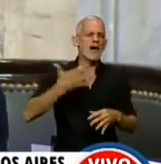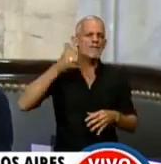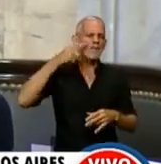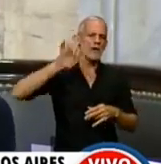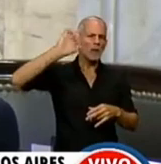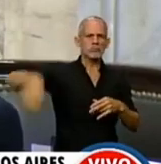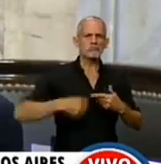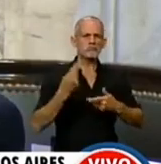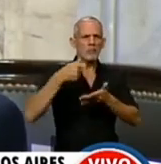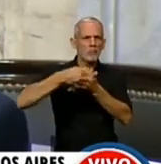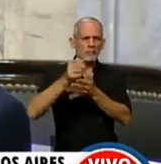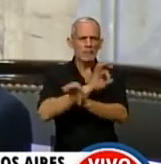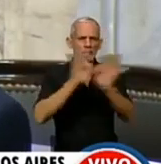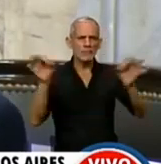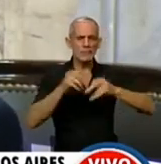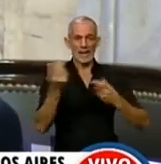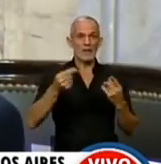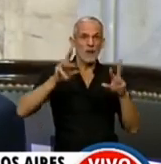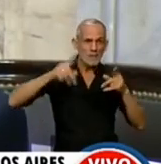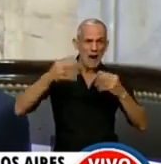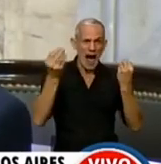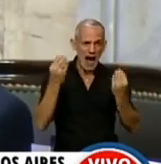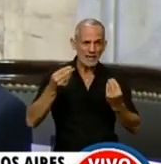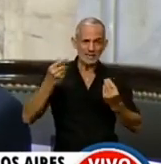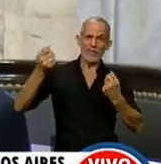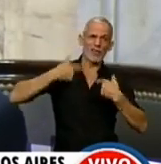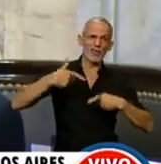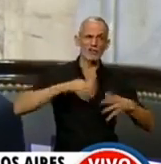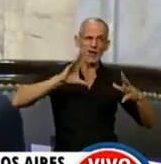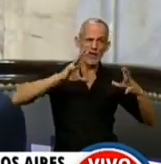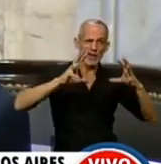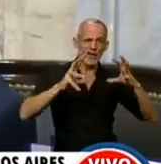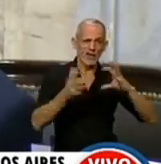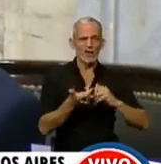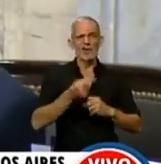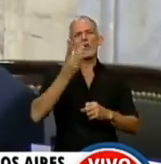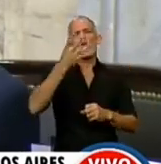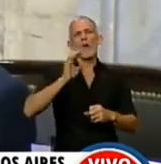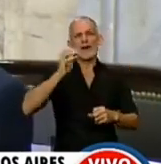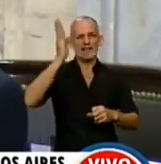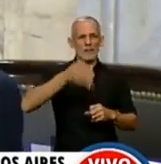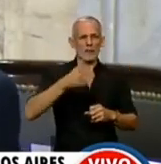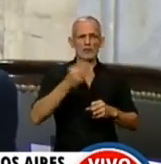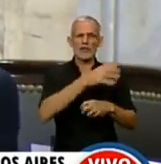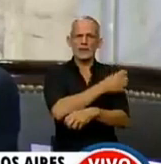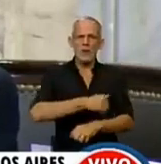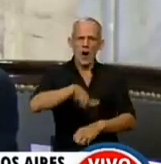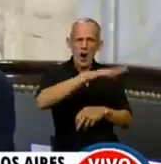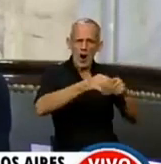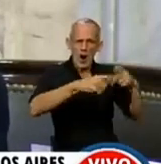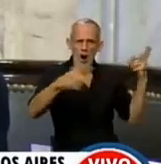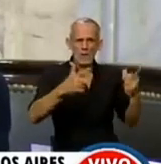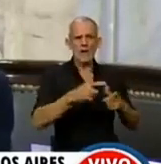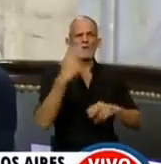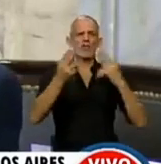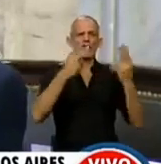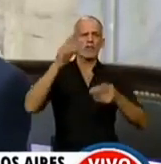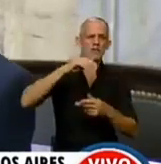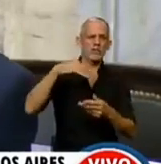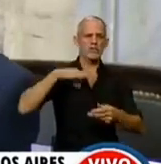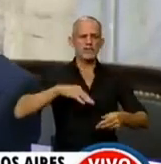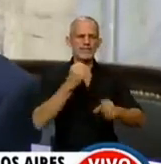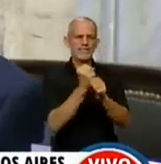Monetario Internacional y terminar con estas políticas que nos trajeron a esta situación de más de 40% de pobres, la